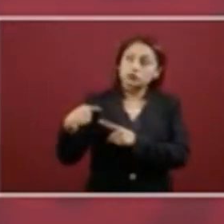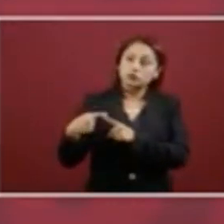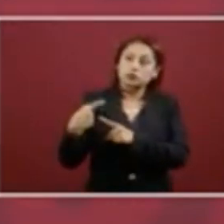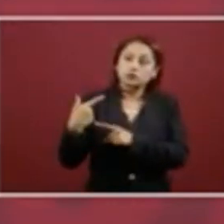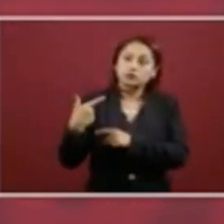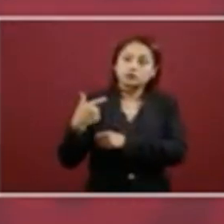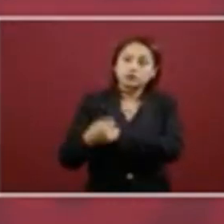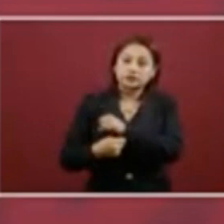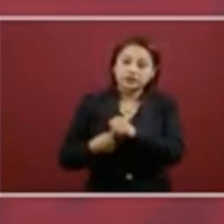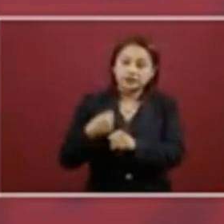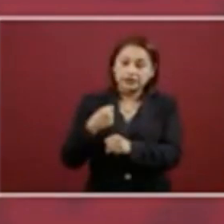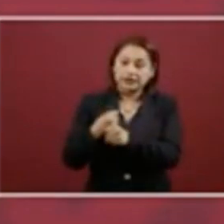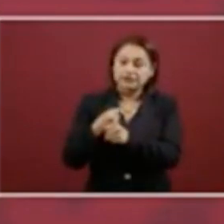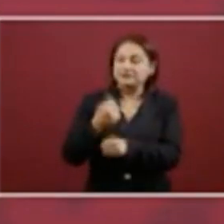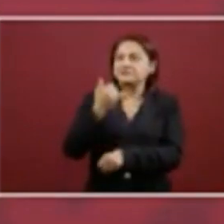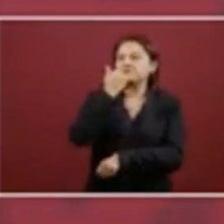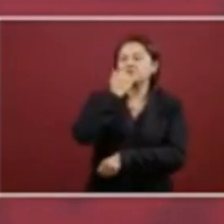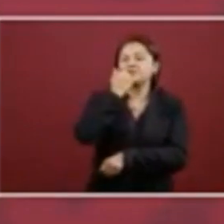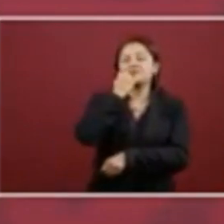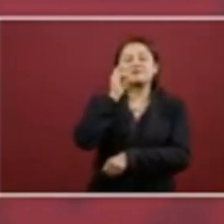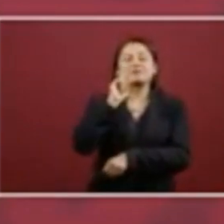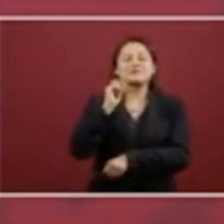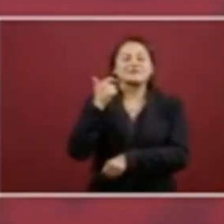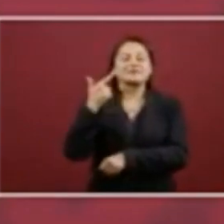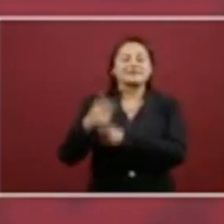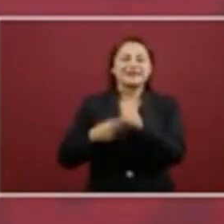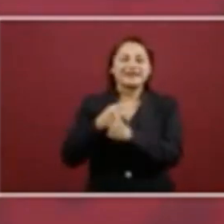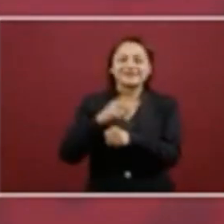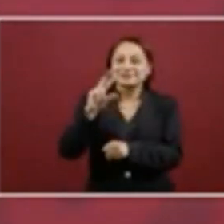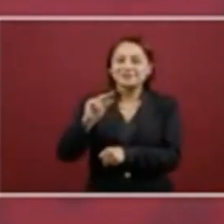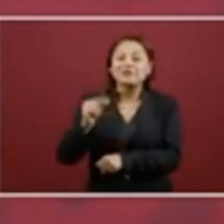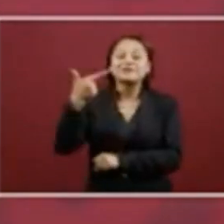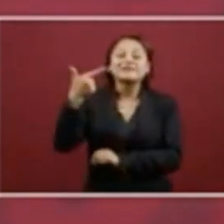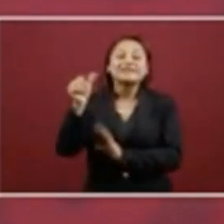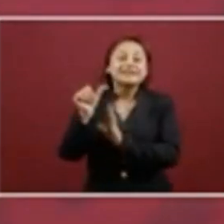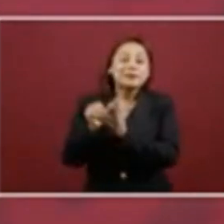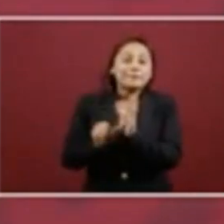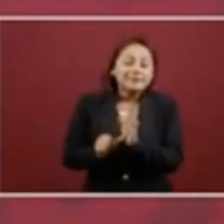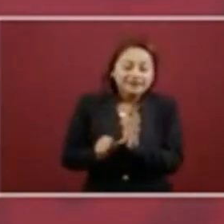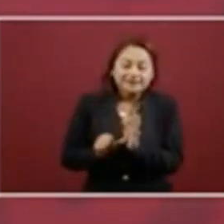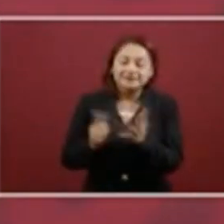de meterle nada más dinero, sino de utilizarlo bien. Exactamente. Entonces,